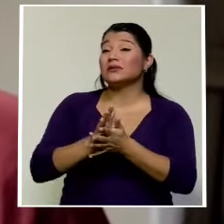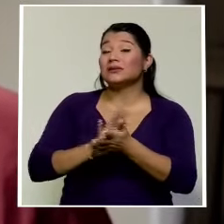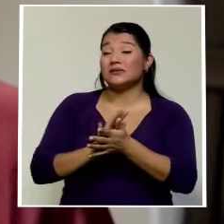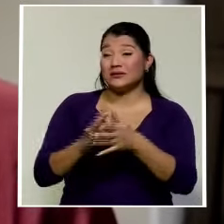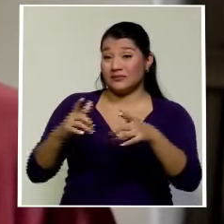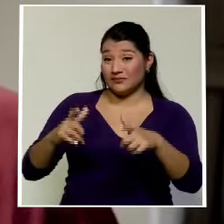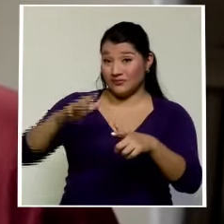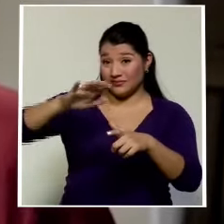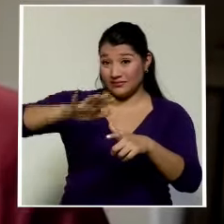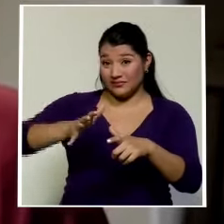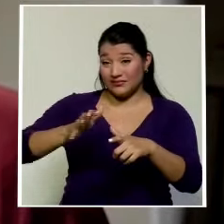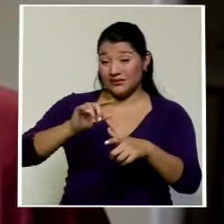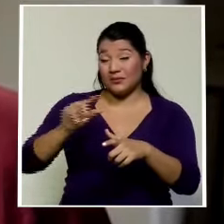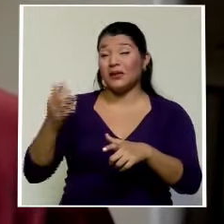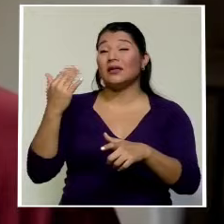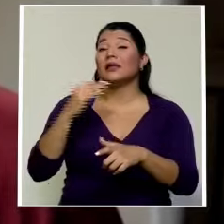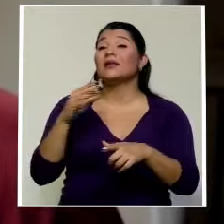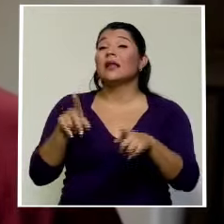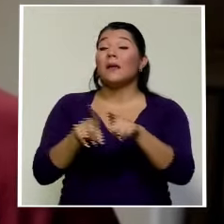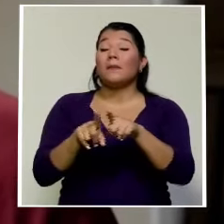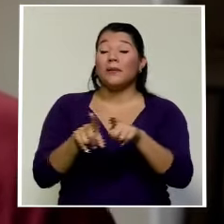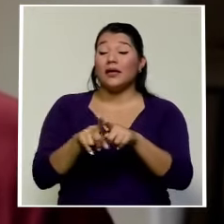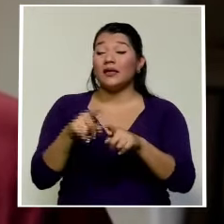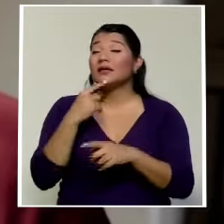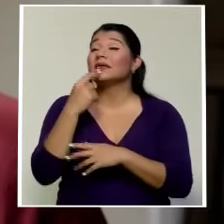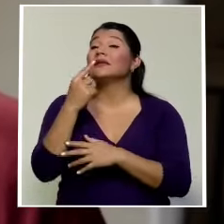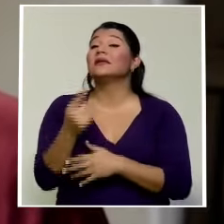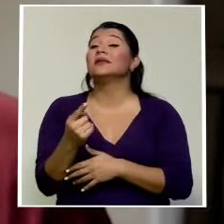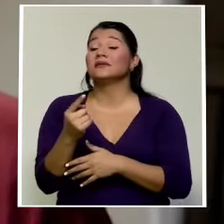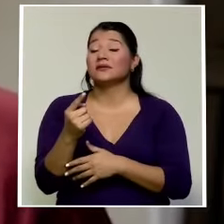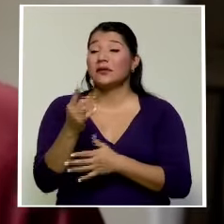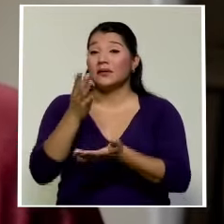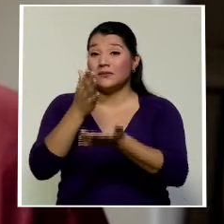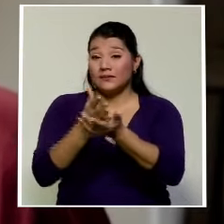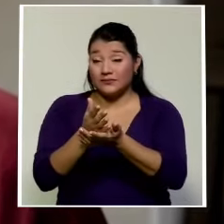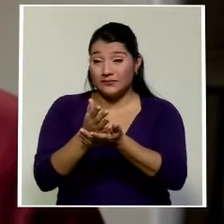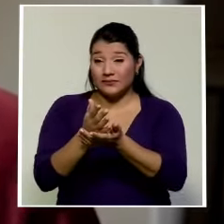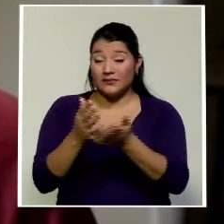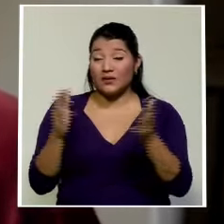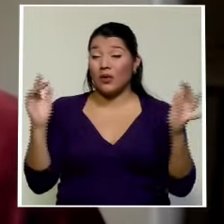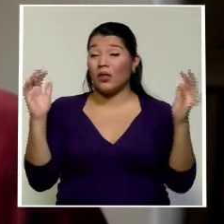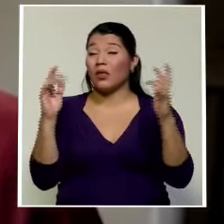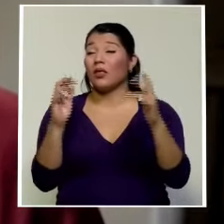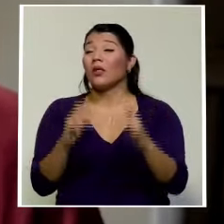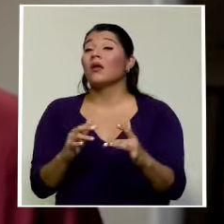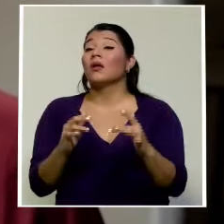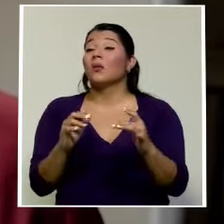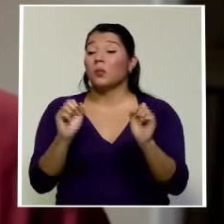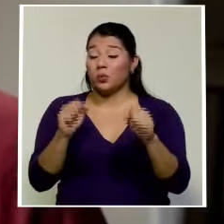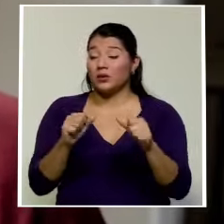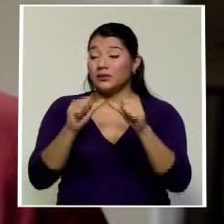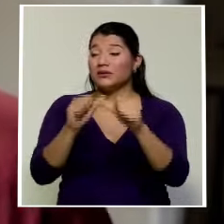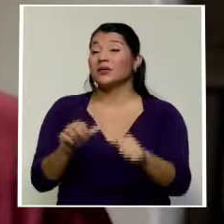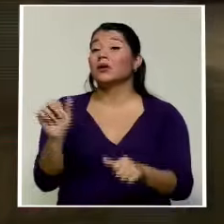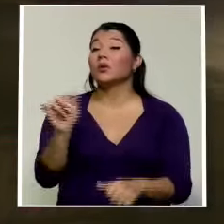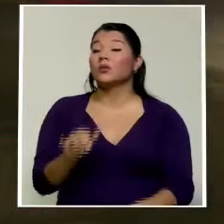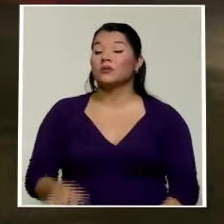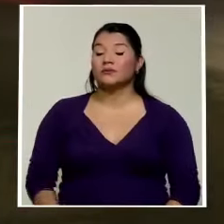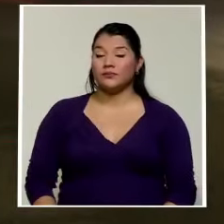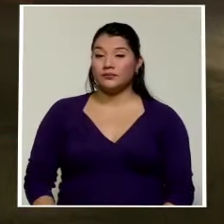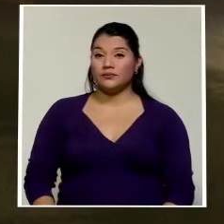anterior. Y finalmente, nos indican que levantan la medida cautelar atípica que no nos permitía referirnos a los temas del CAI San